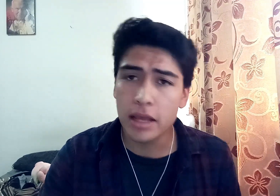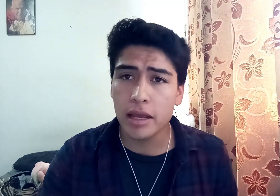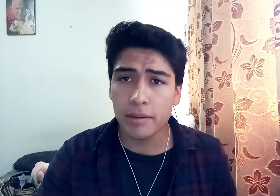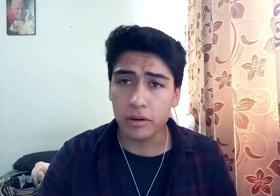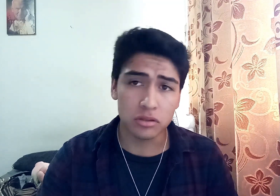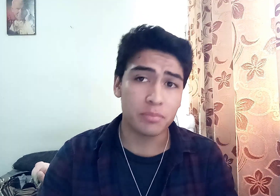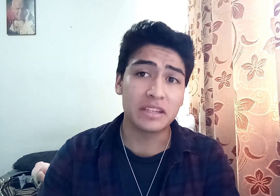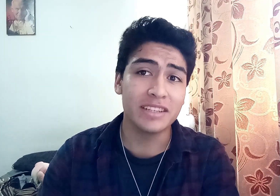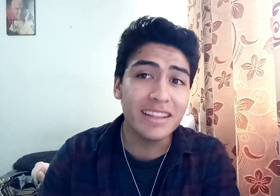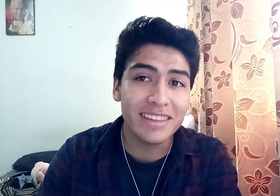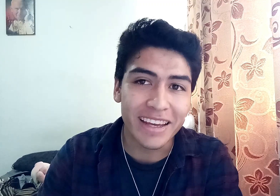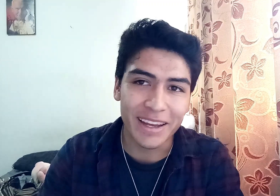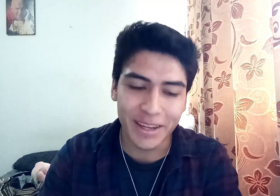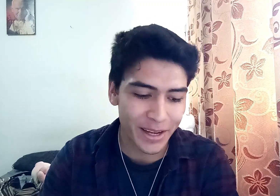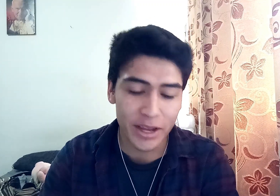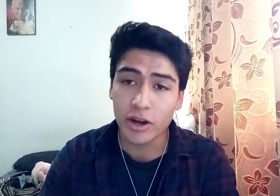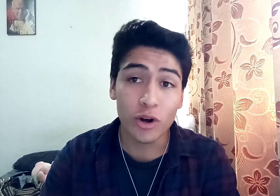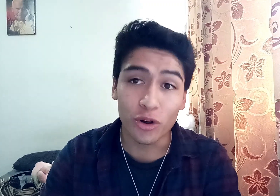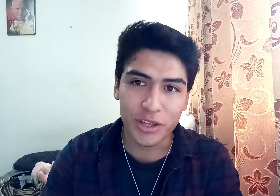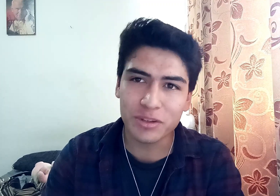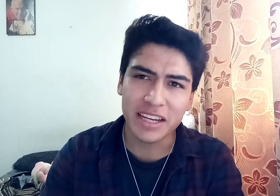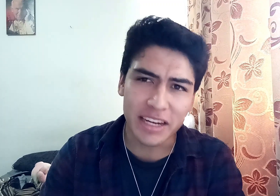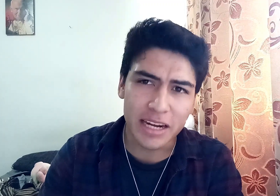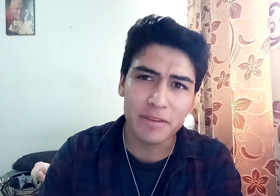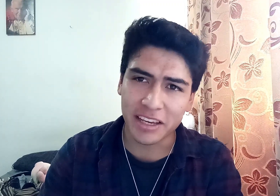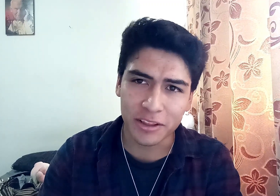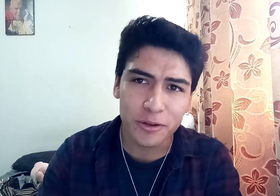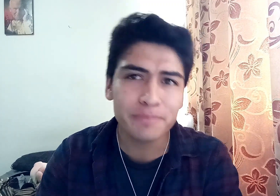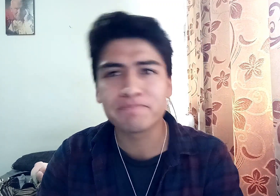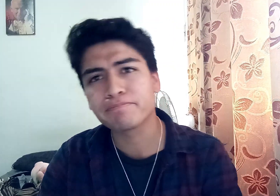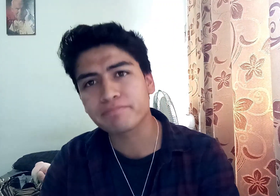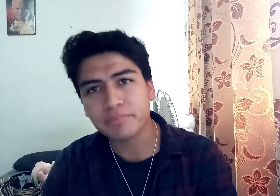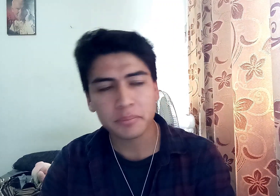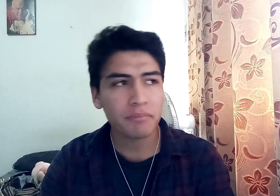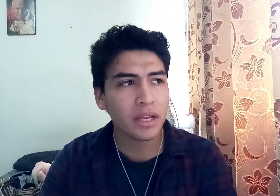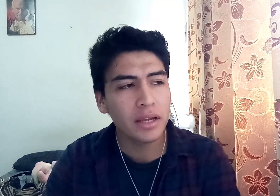él, pero nuestro presidente jodido y senil viejito,